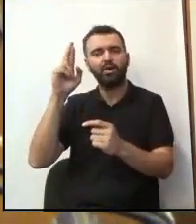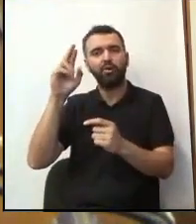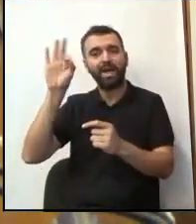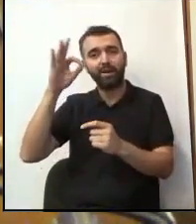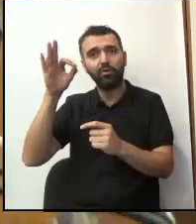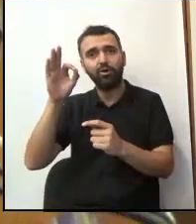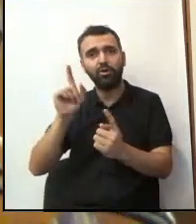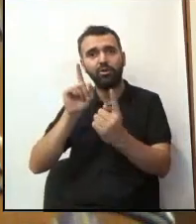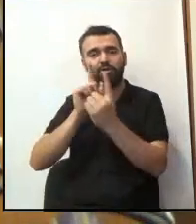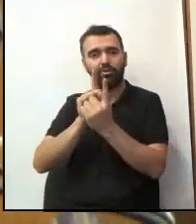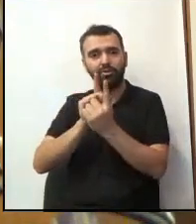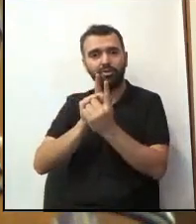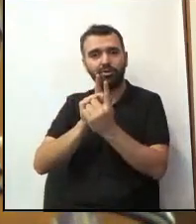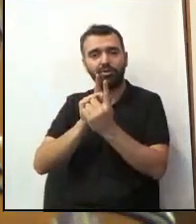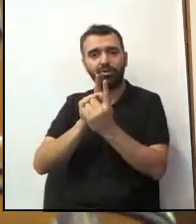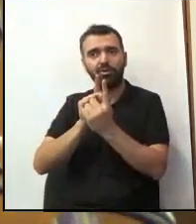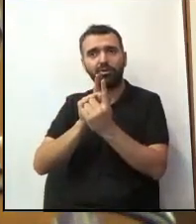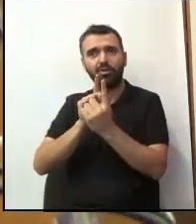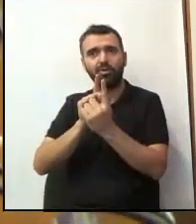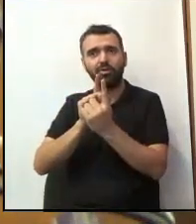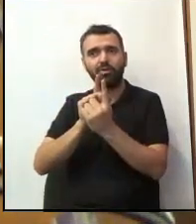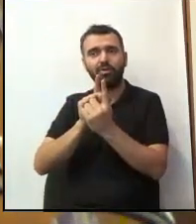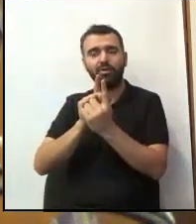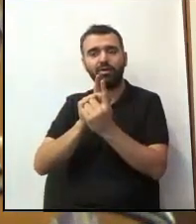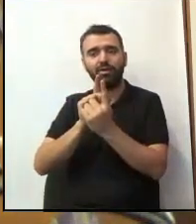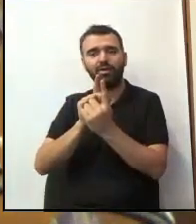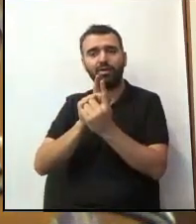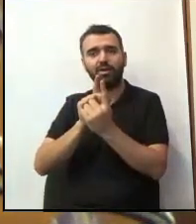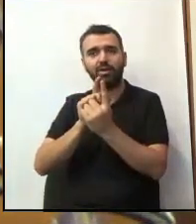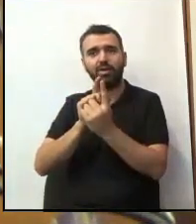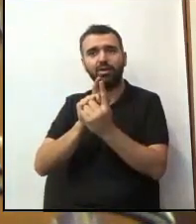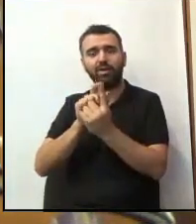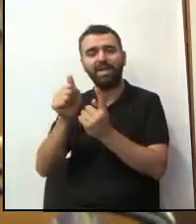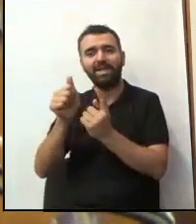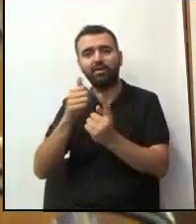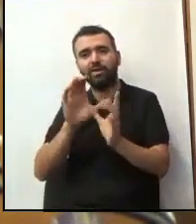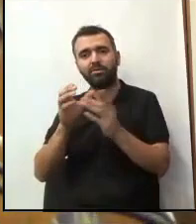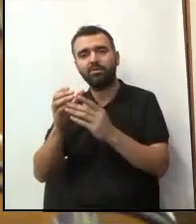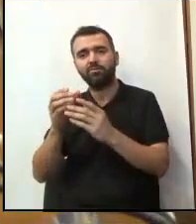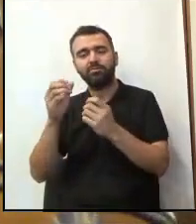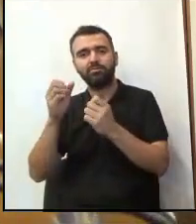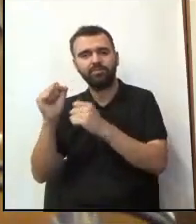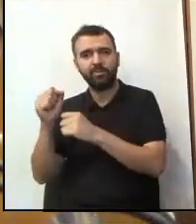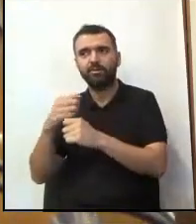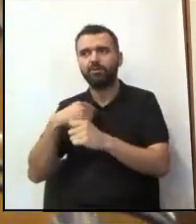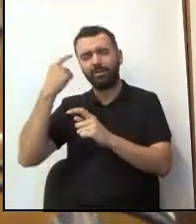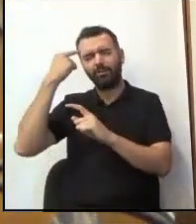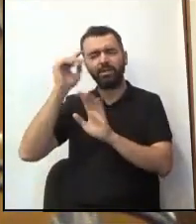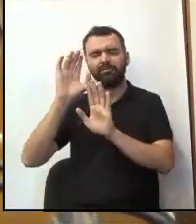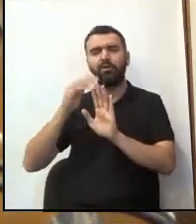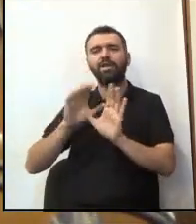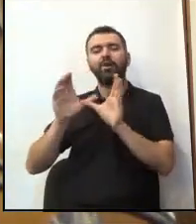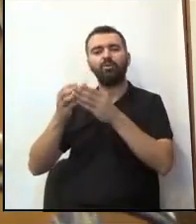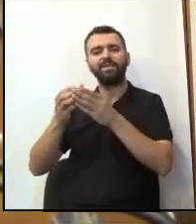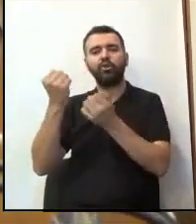la Corporación, dije? No sé. ¿O de la Comisión? ¿Dije de la Corporación? La tengo en la mente, que estoy postulando, para eso no. De la Comisión de